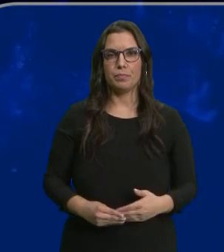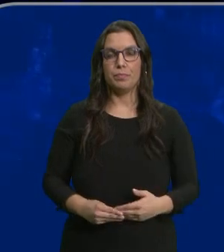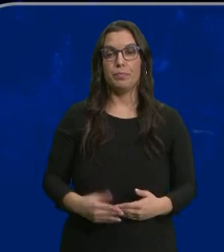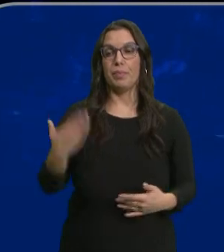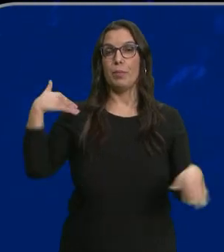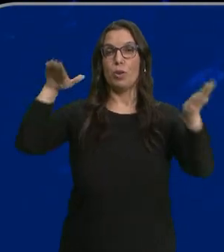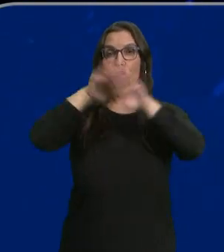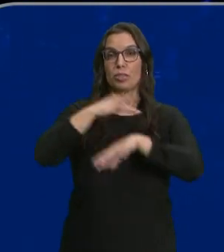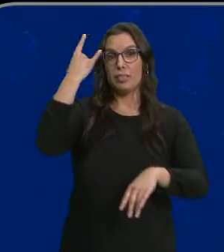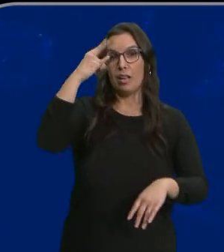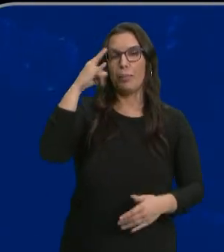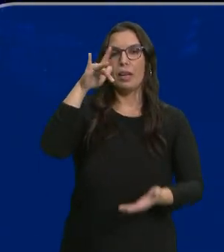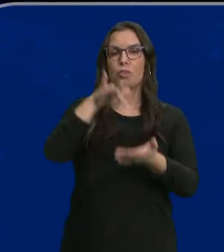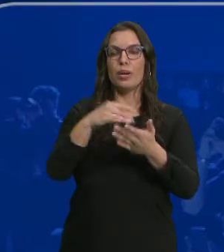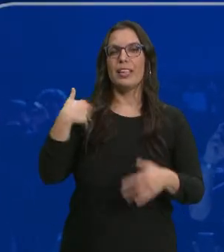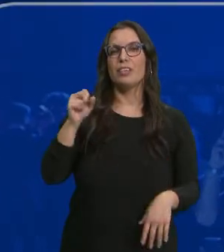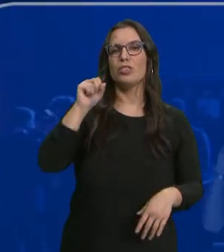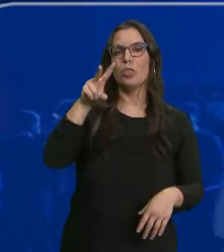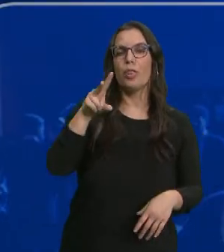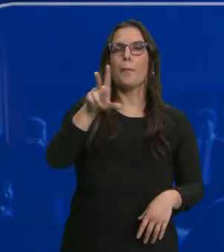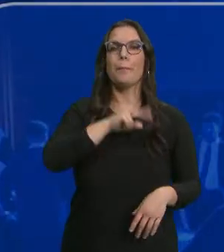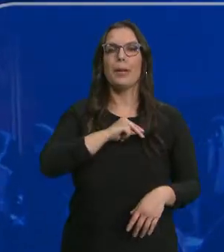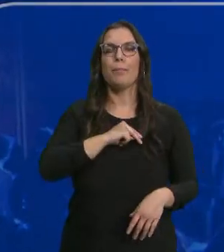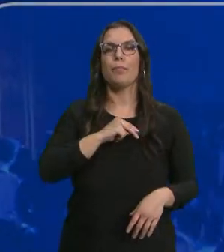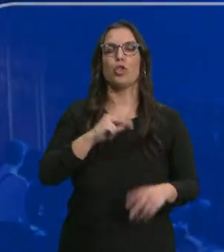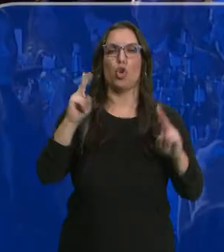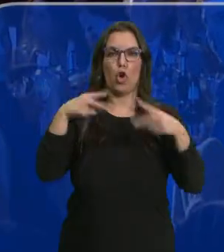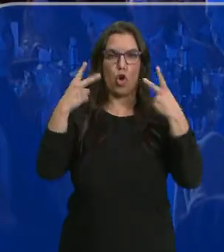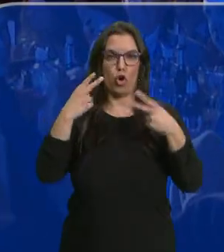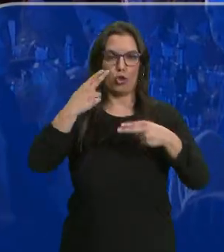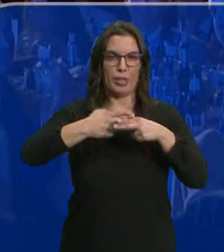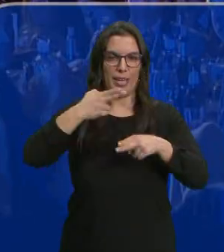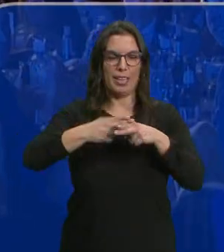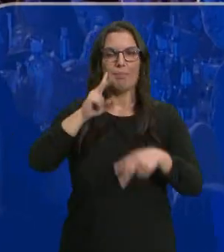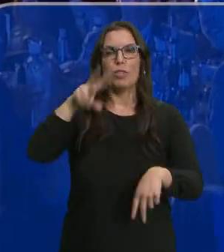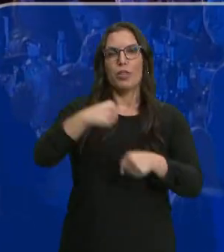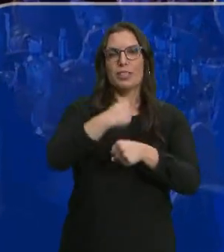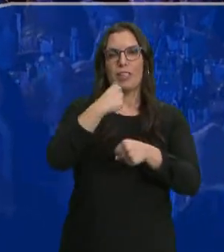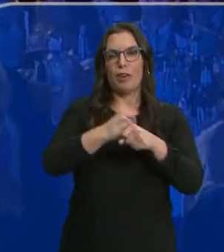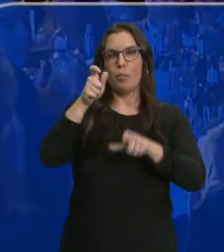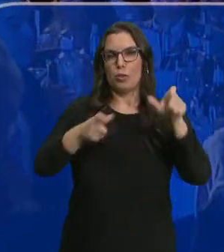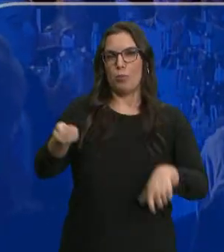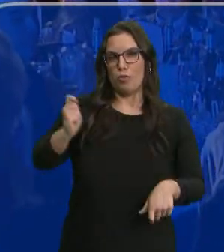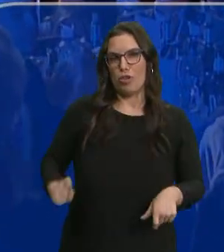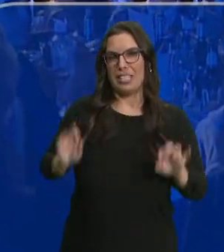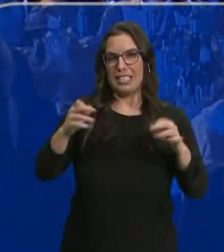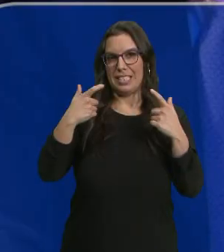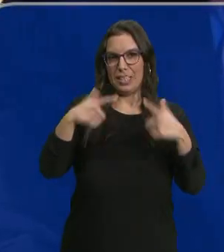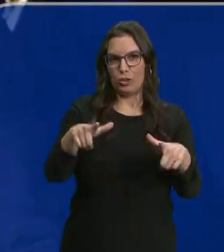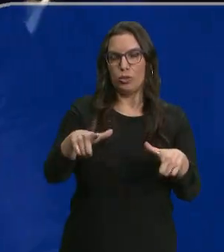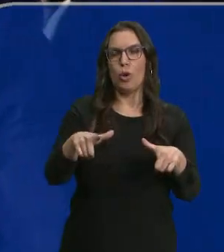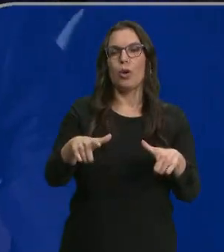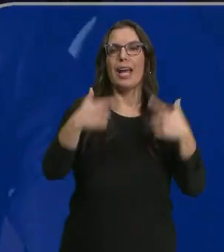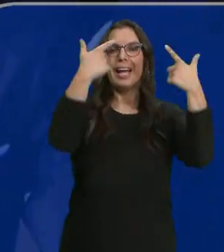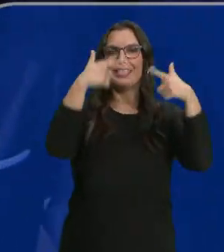Y anoche en Salamanca se celebró la 12ª edición de los premios Hostelería, que reconocen la labor de los profesionales del sector